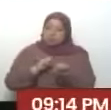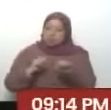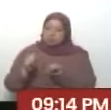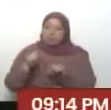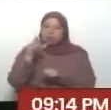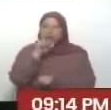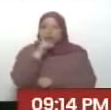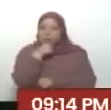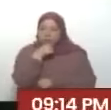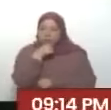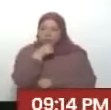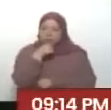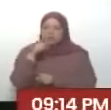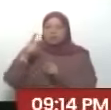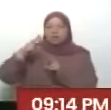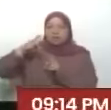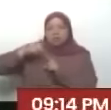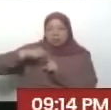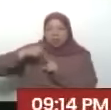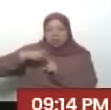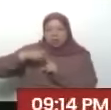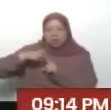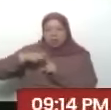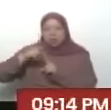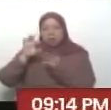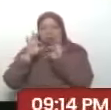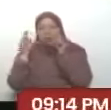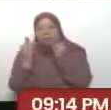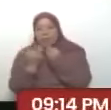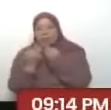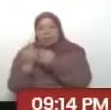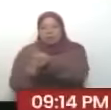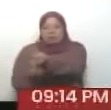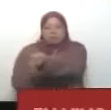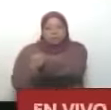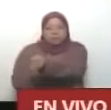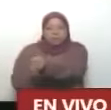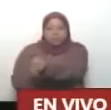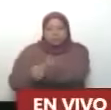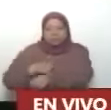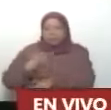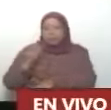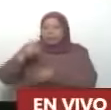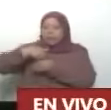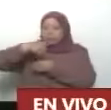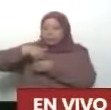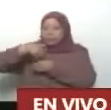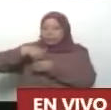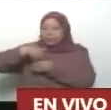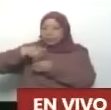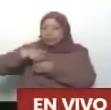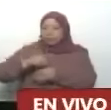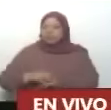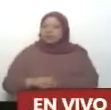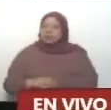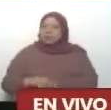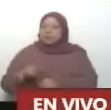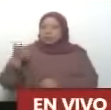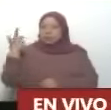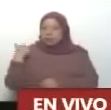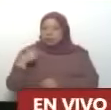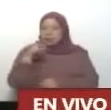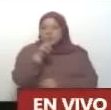sus abuelos, a sus tíos, a sus tías, a sus hermanos y a sus hermanas. Pero además de esto, presidente, nosotros el